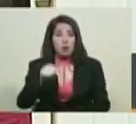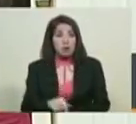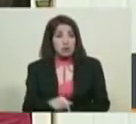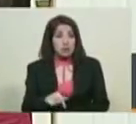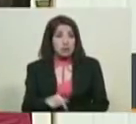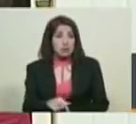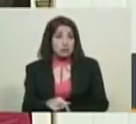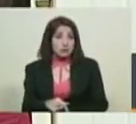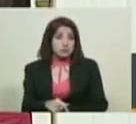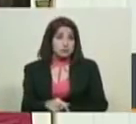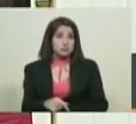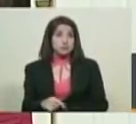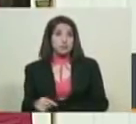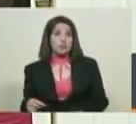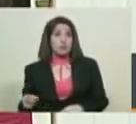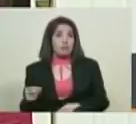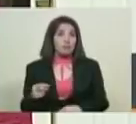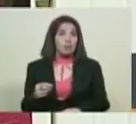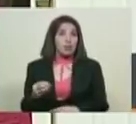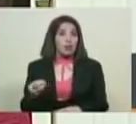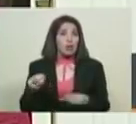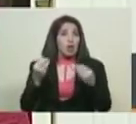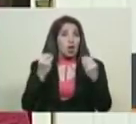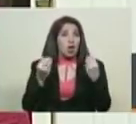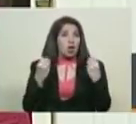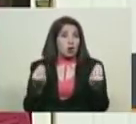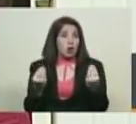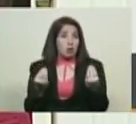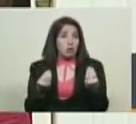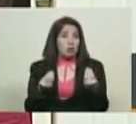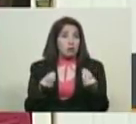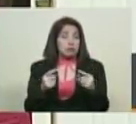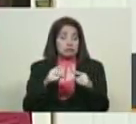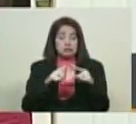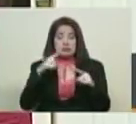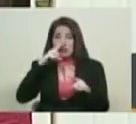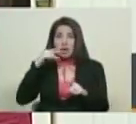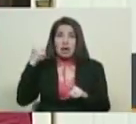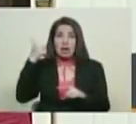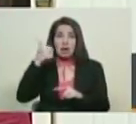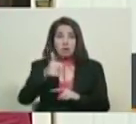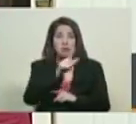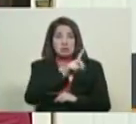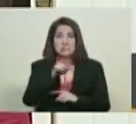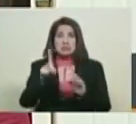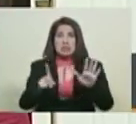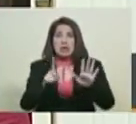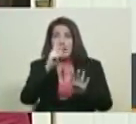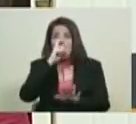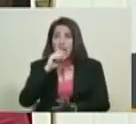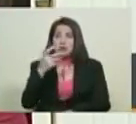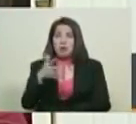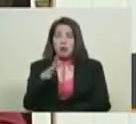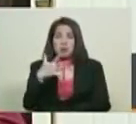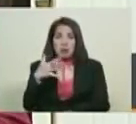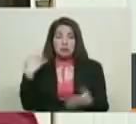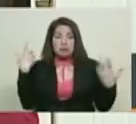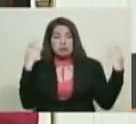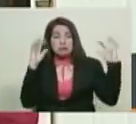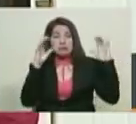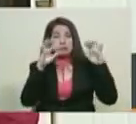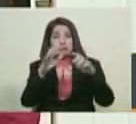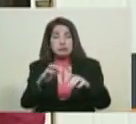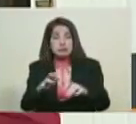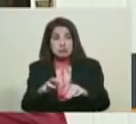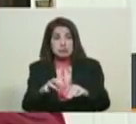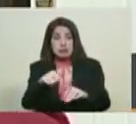periodo Uribe Santos, de 16 años, han ingresado a Venezuela. Es un dato que